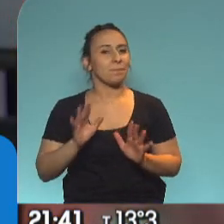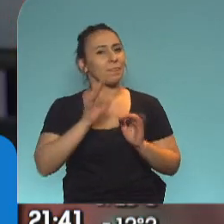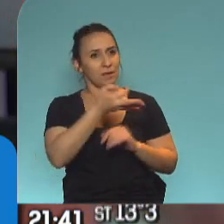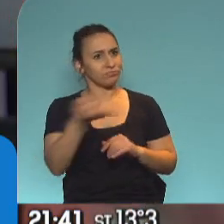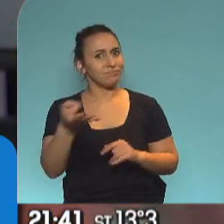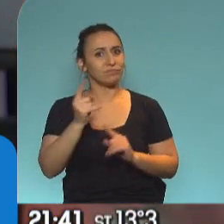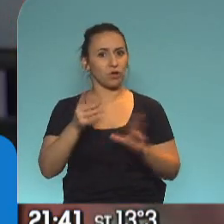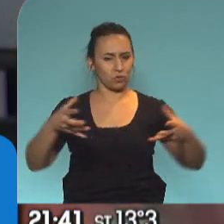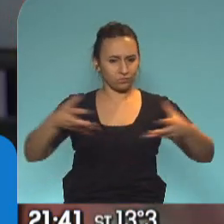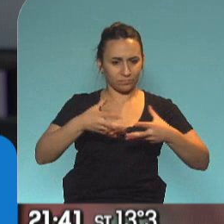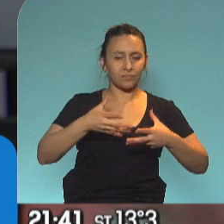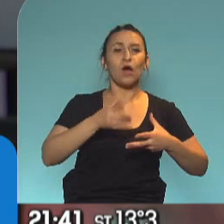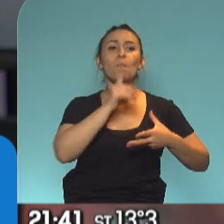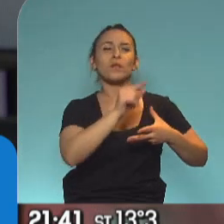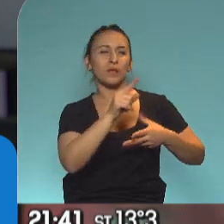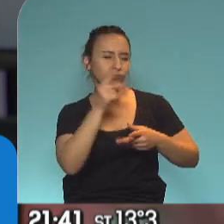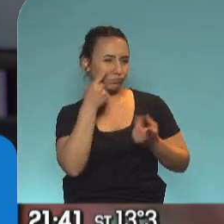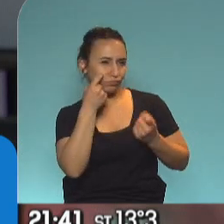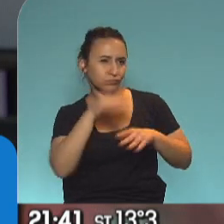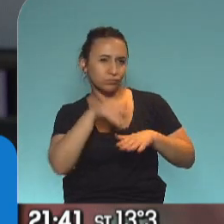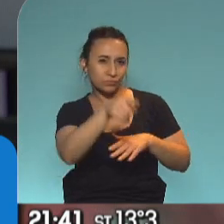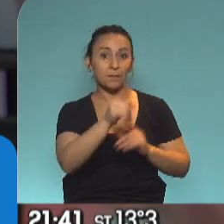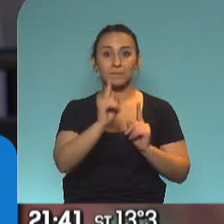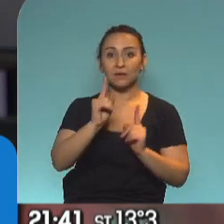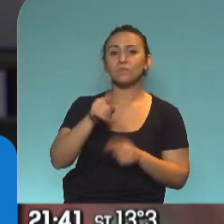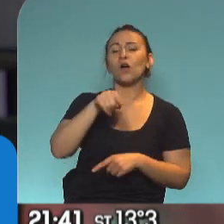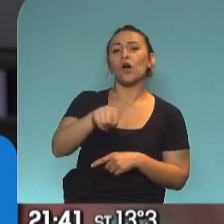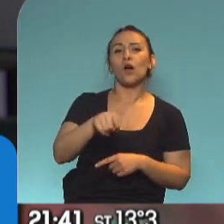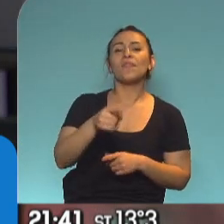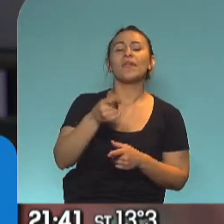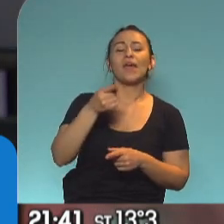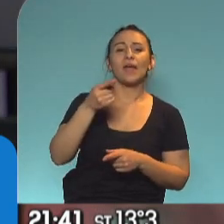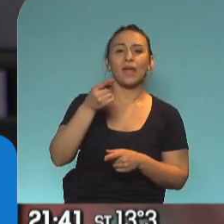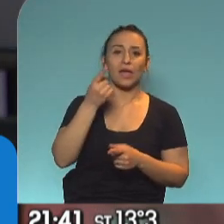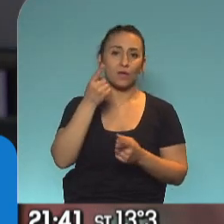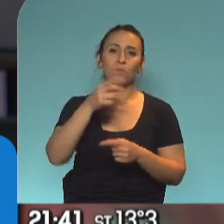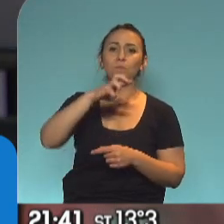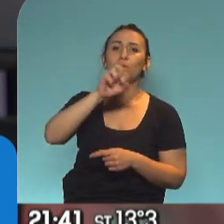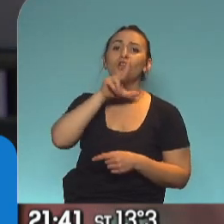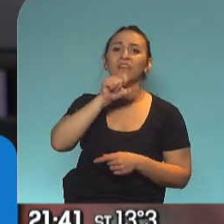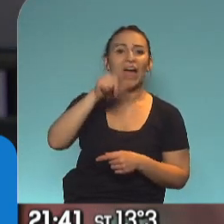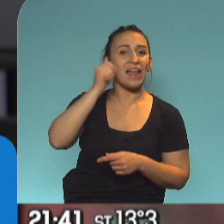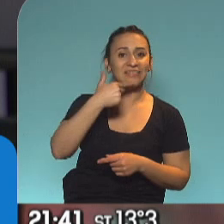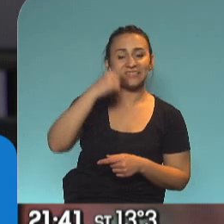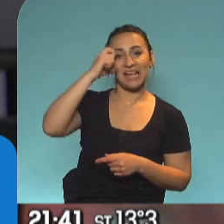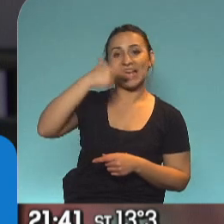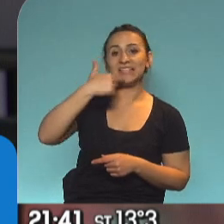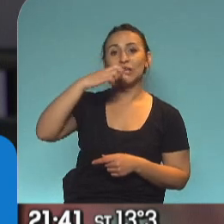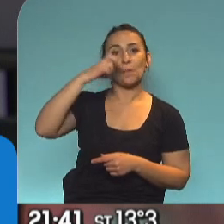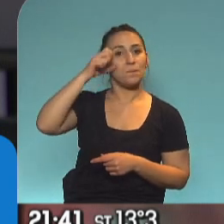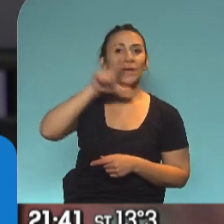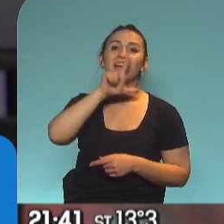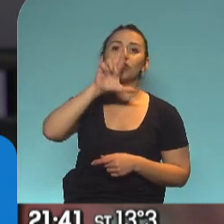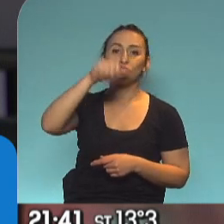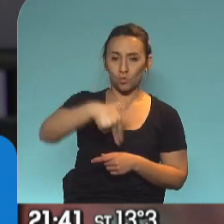entre otras, en la causa Portales Spectrum, por el espectro radiofónico, y también en algún momento estuvo presentada en